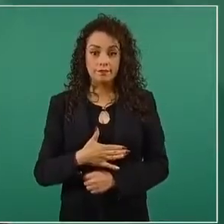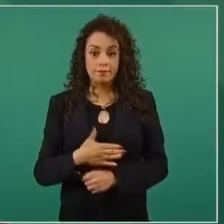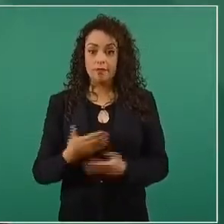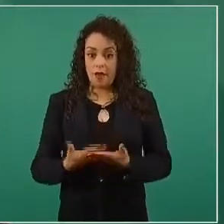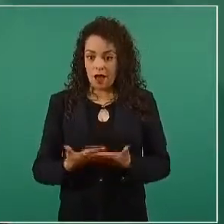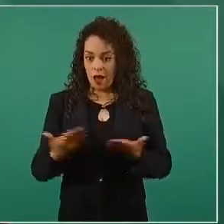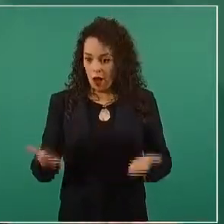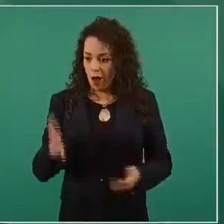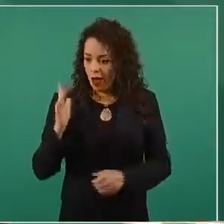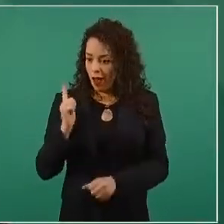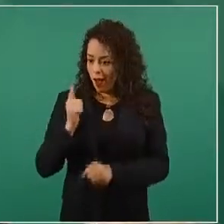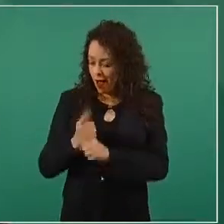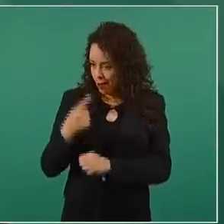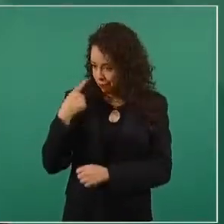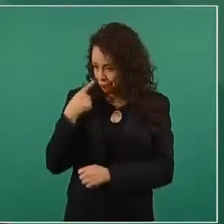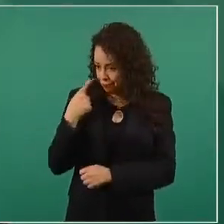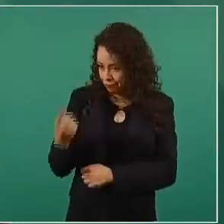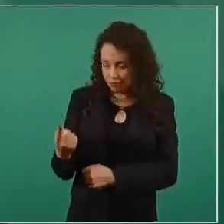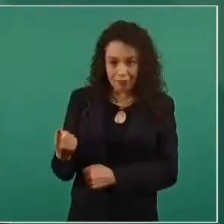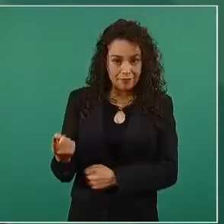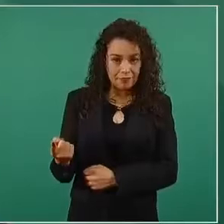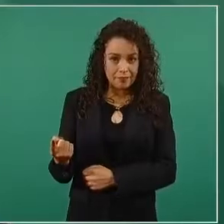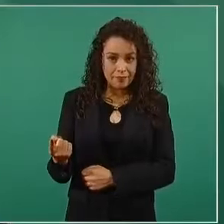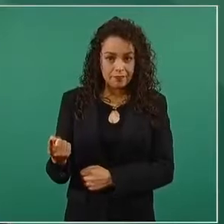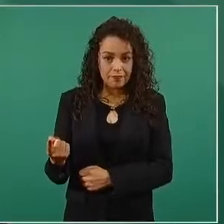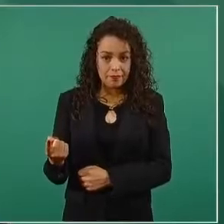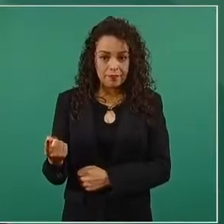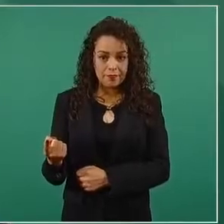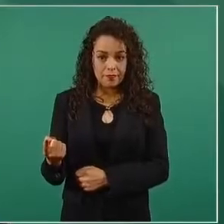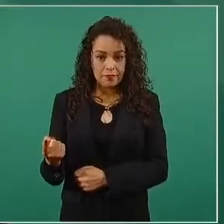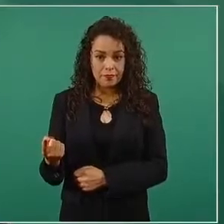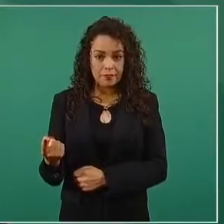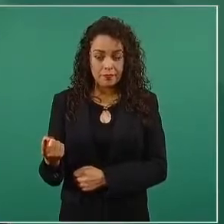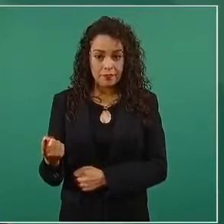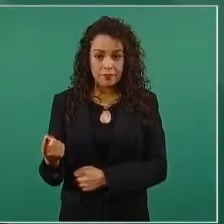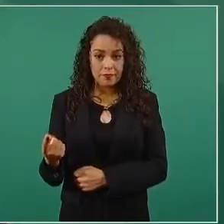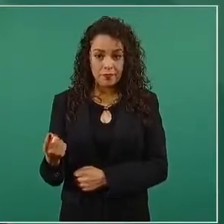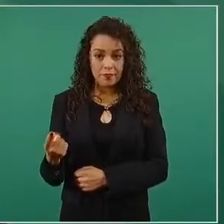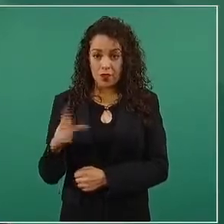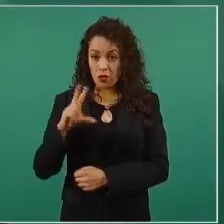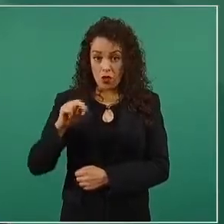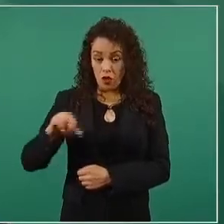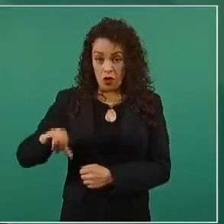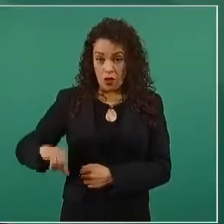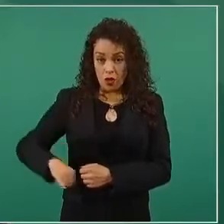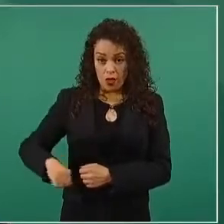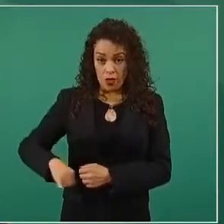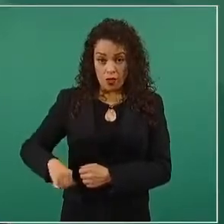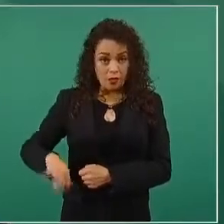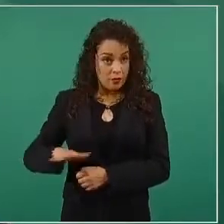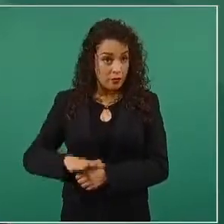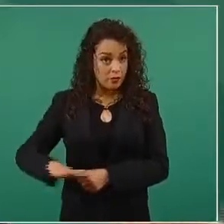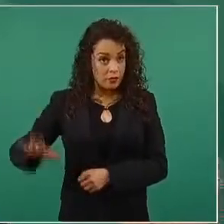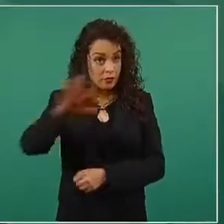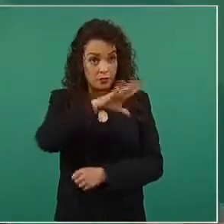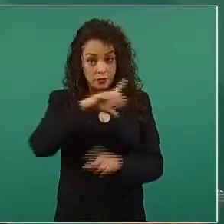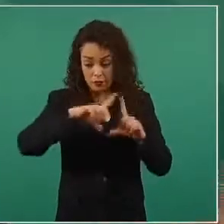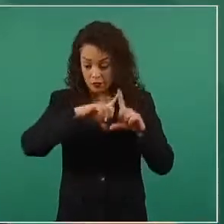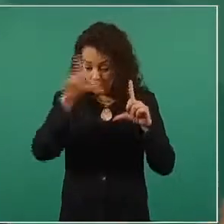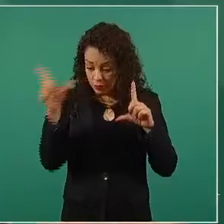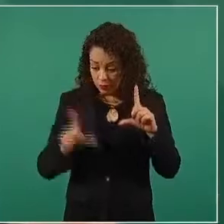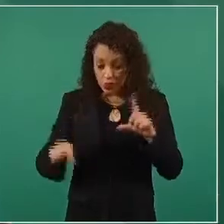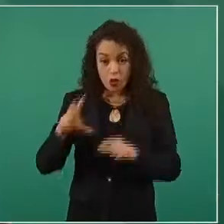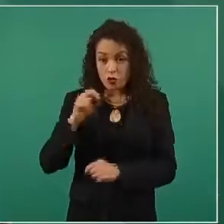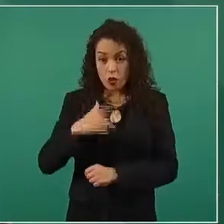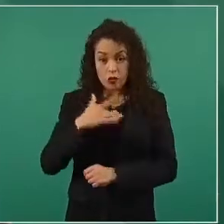y que no le importa el pueblo, que no le tiene amor al pueblo,